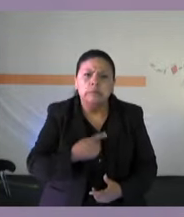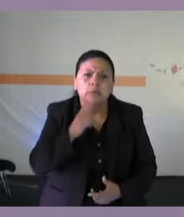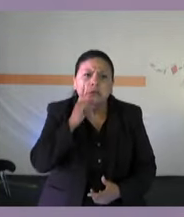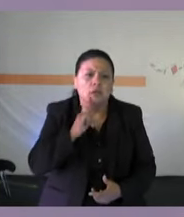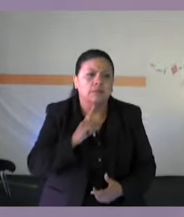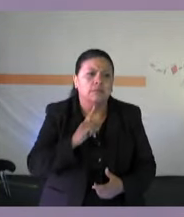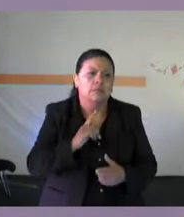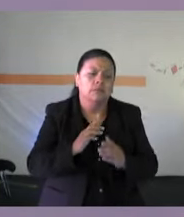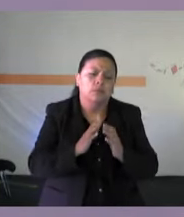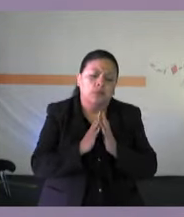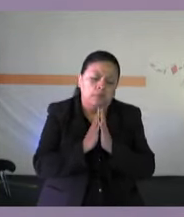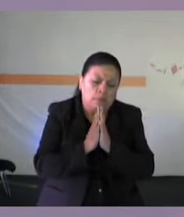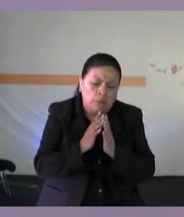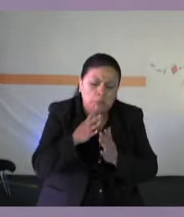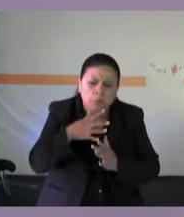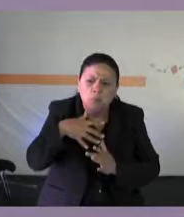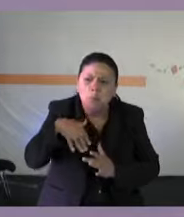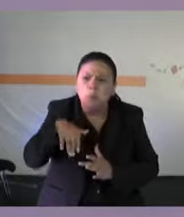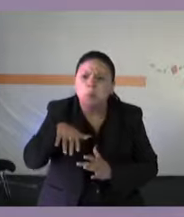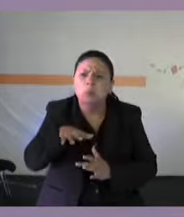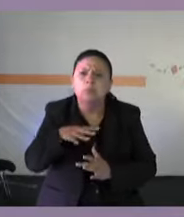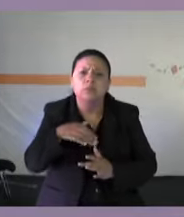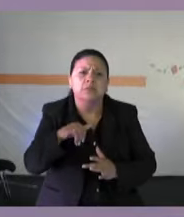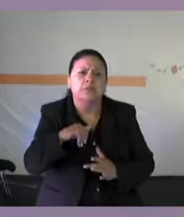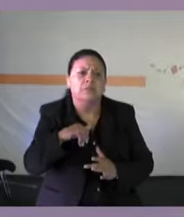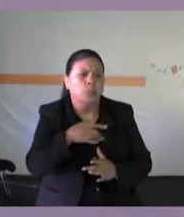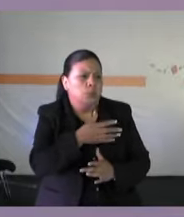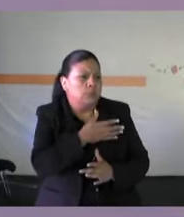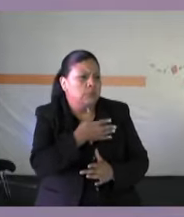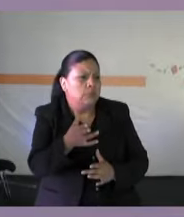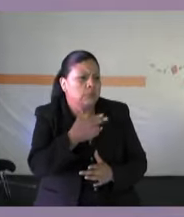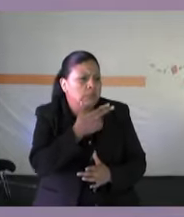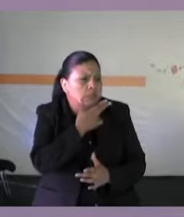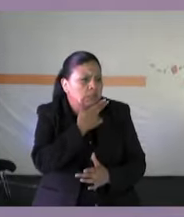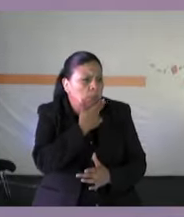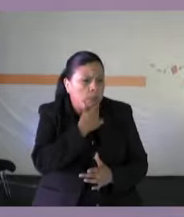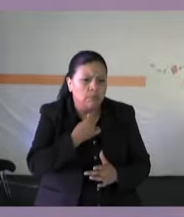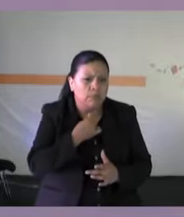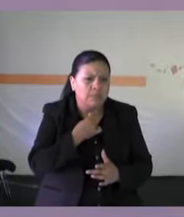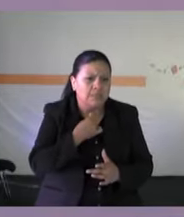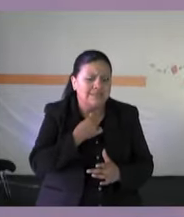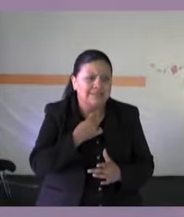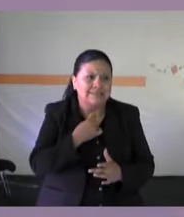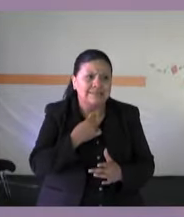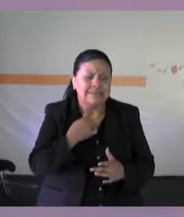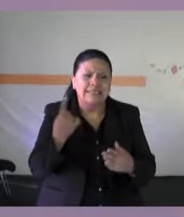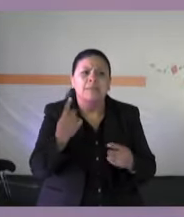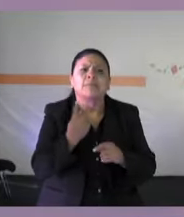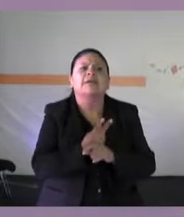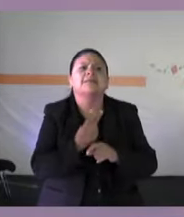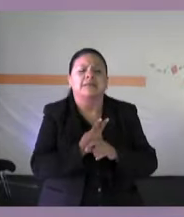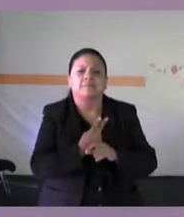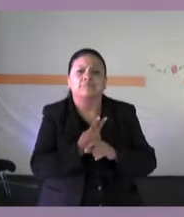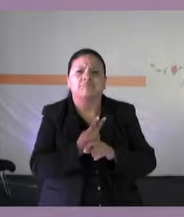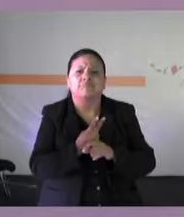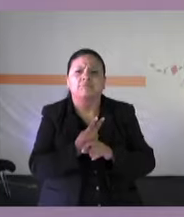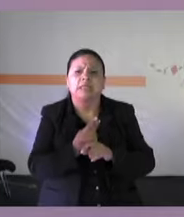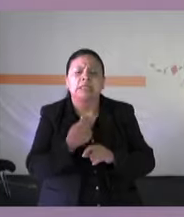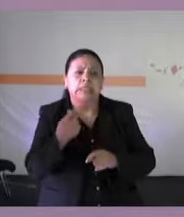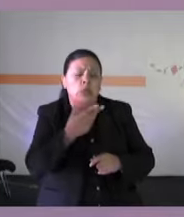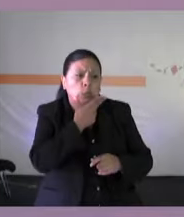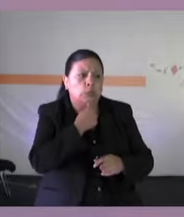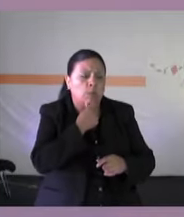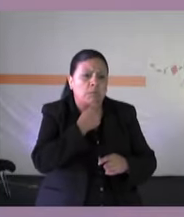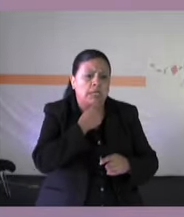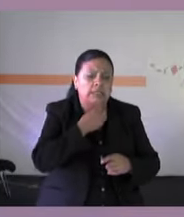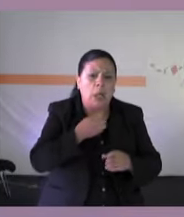O sea, chicos, si a ustedes les pasara eso, ¿no creen que pararían el país? ¿No creen que pintarían